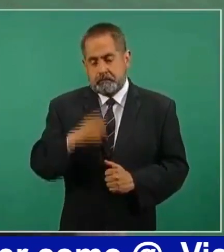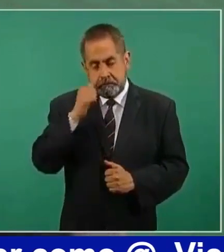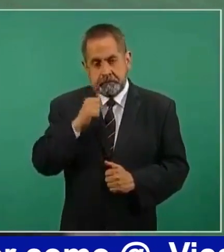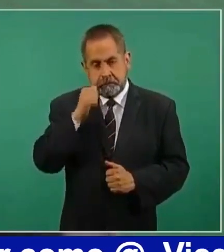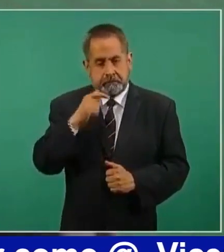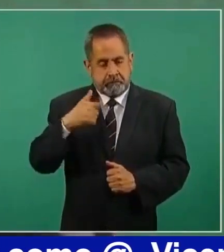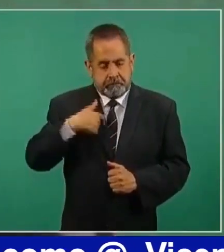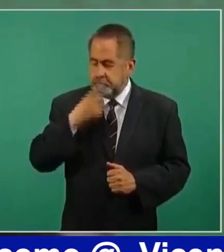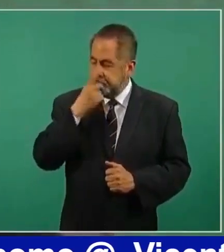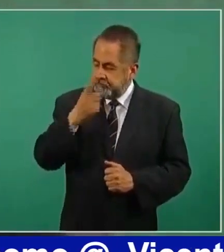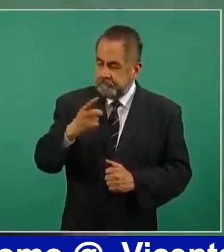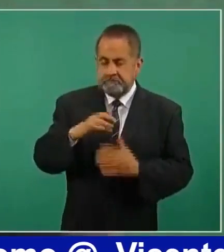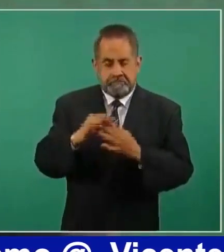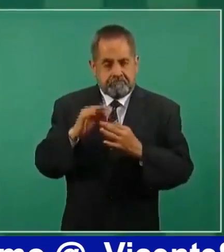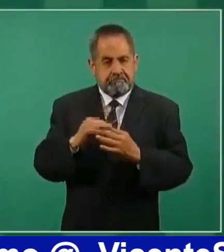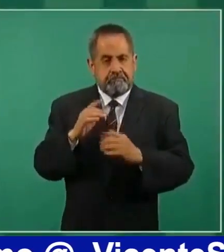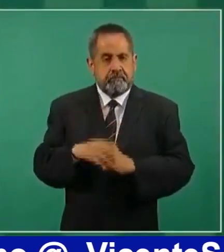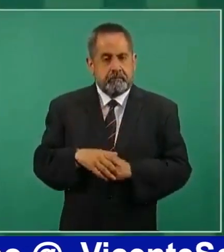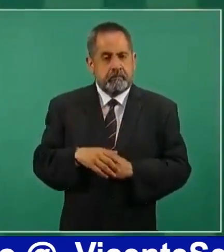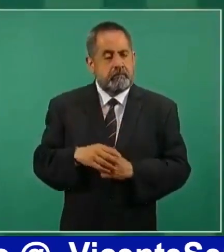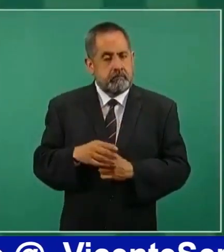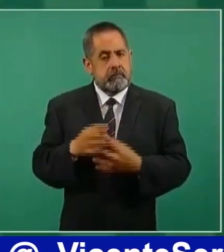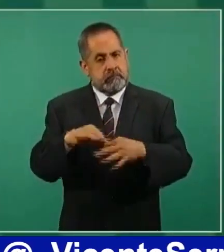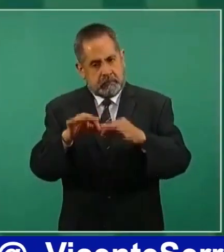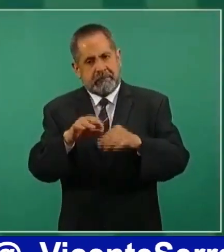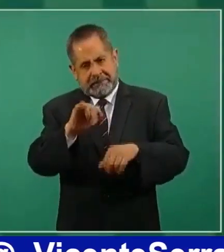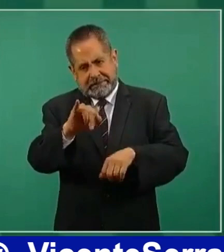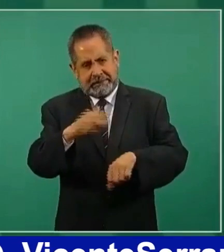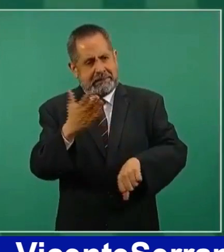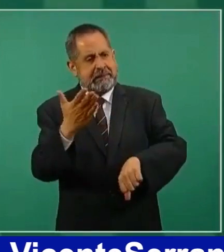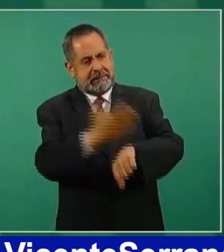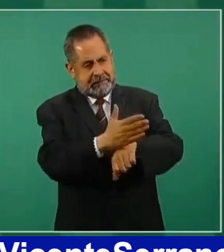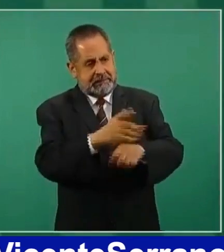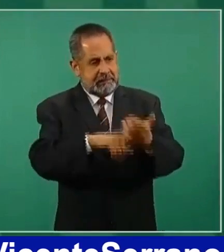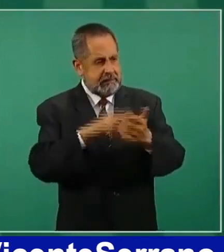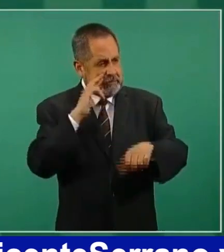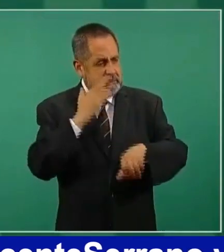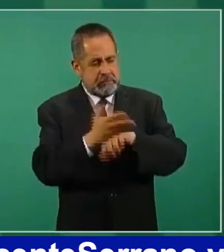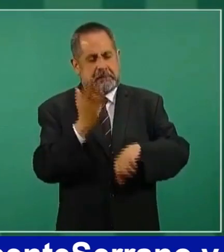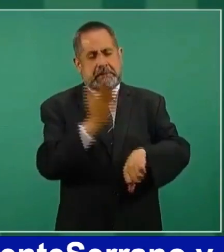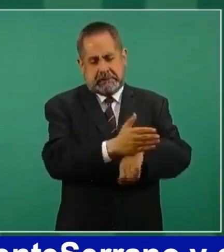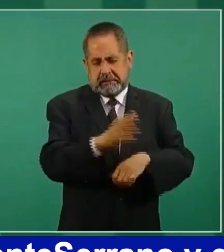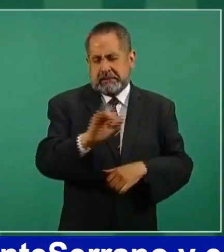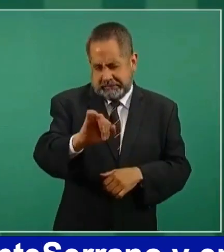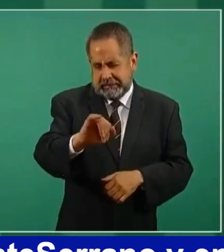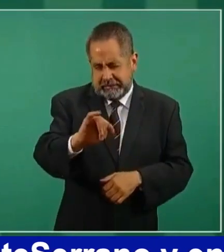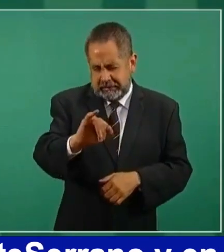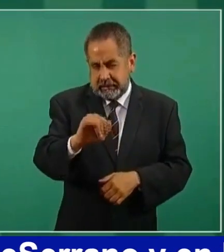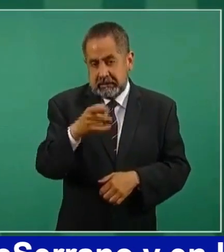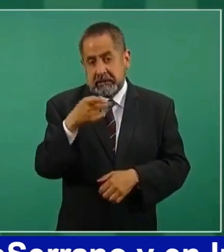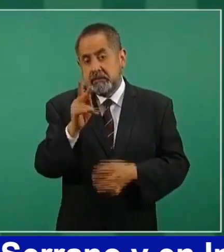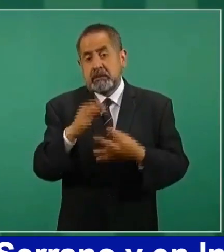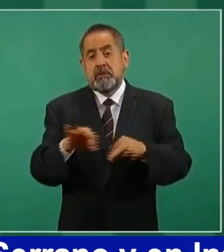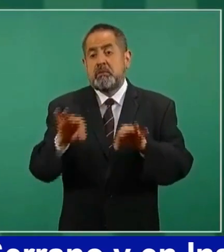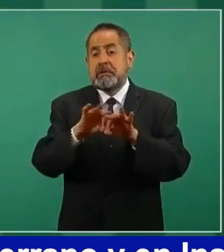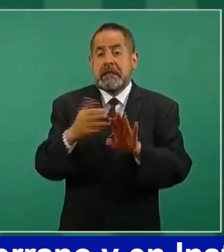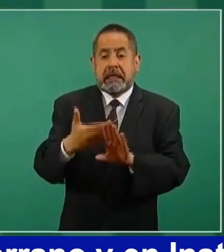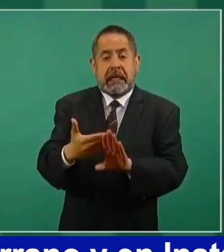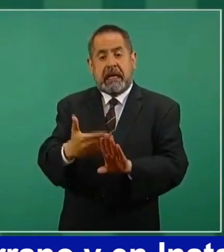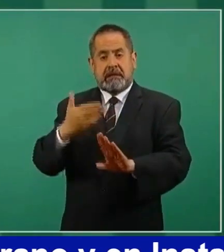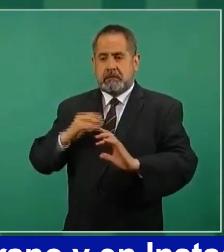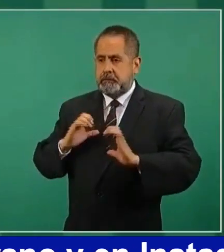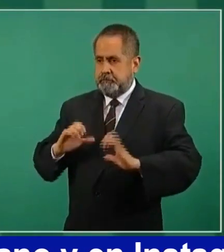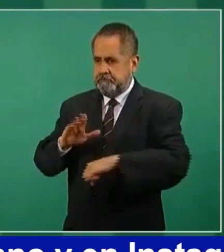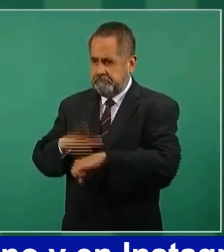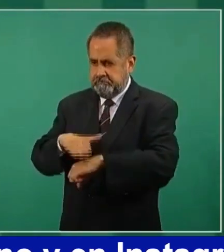siempre sostengo, es importante castigar a los responsables, pero lo más importante es prevenir,